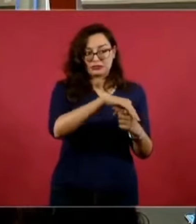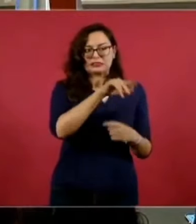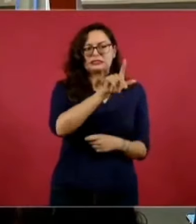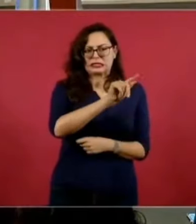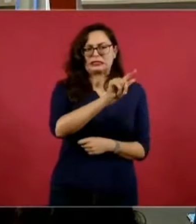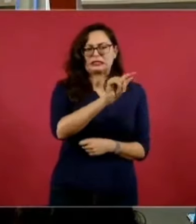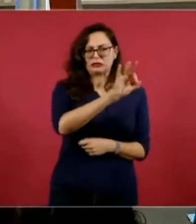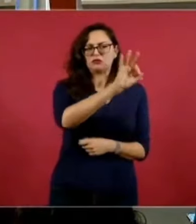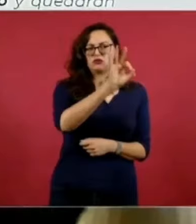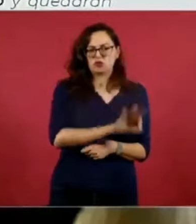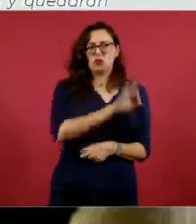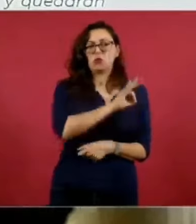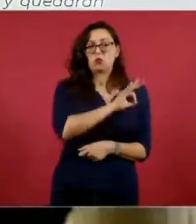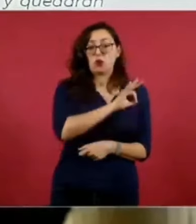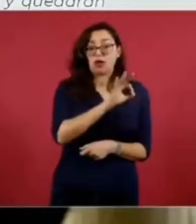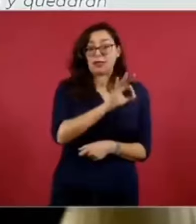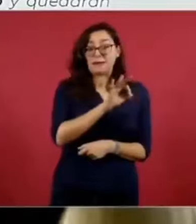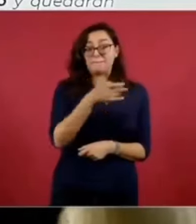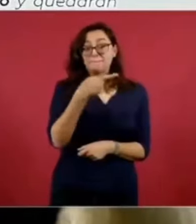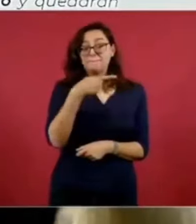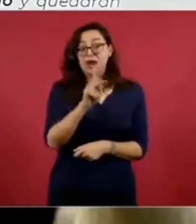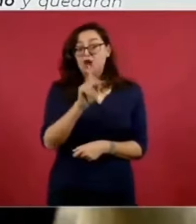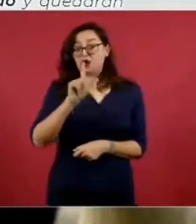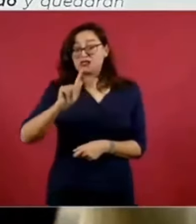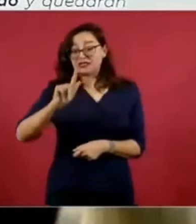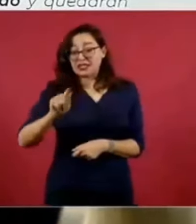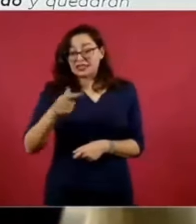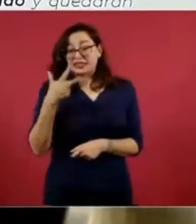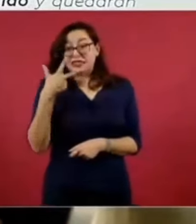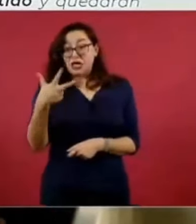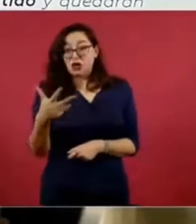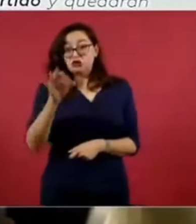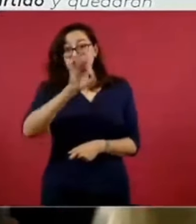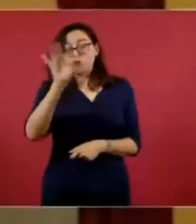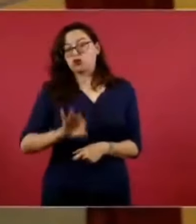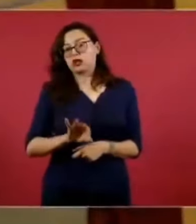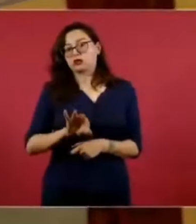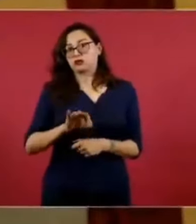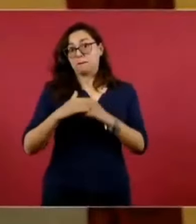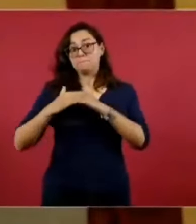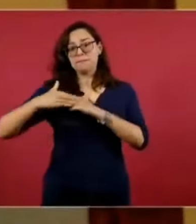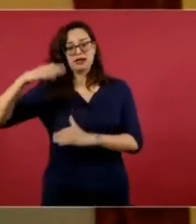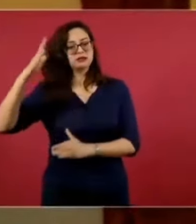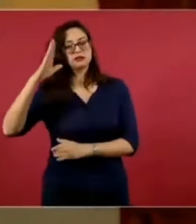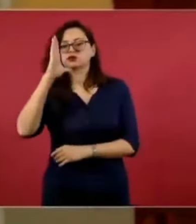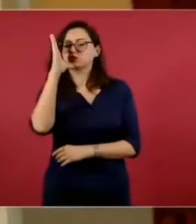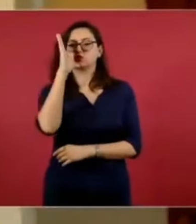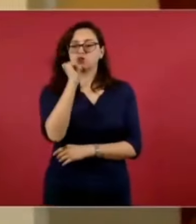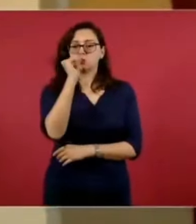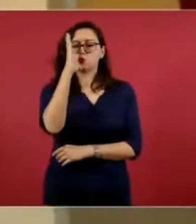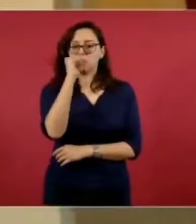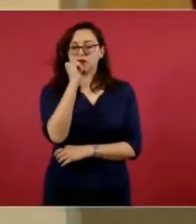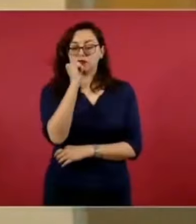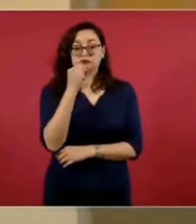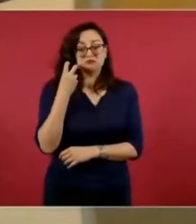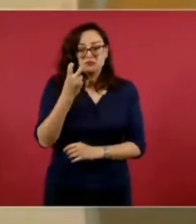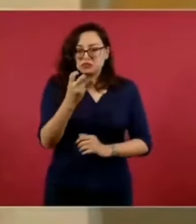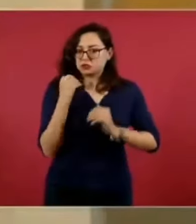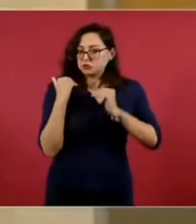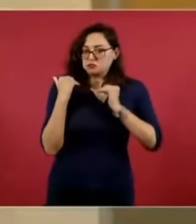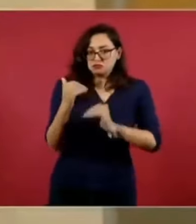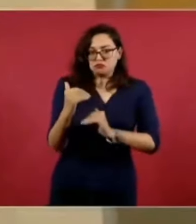porcentuales va a ser el límite máximo que podrá tener el partido político respecto a la